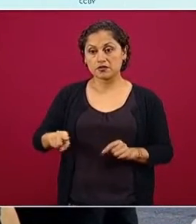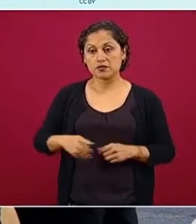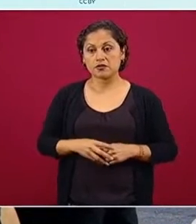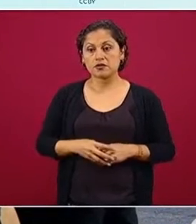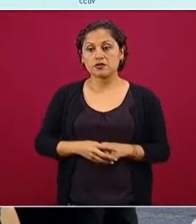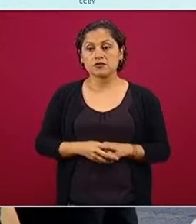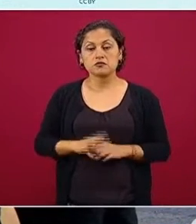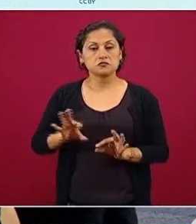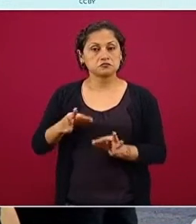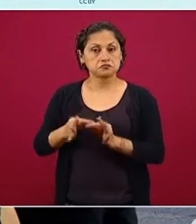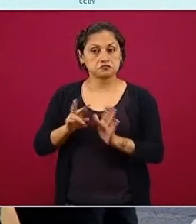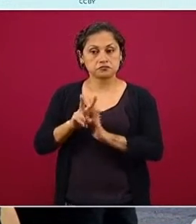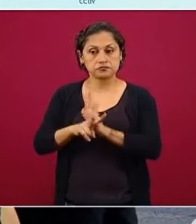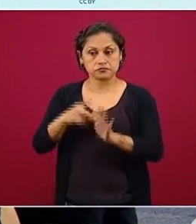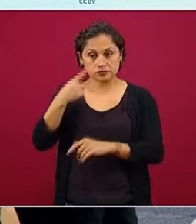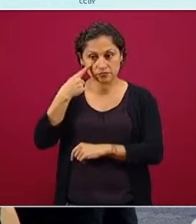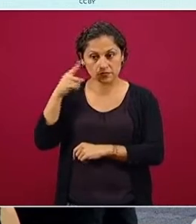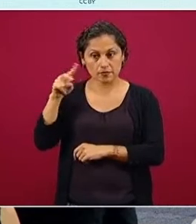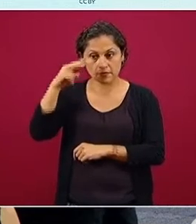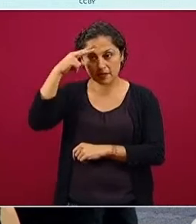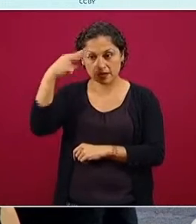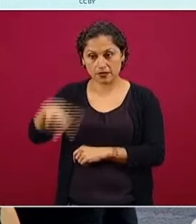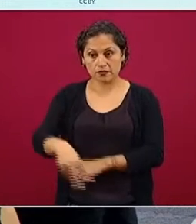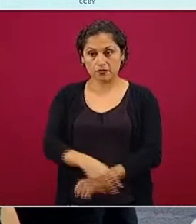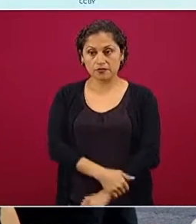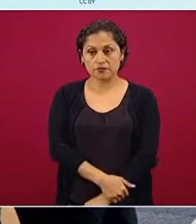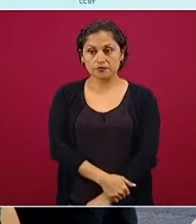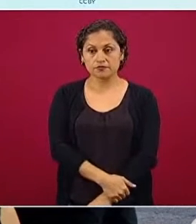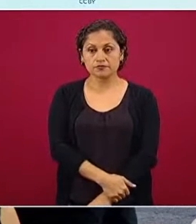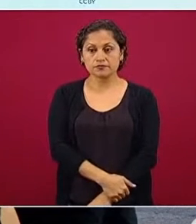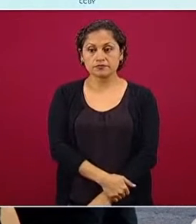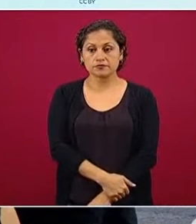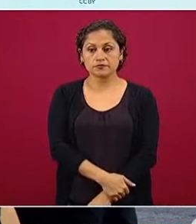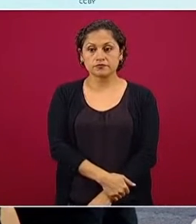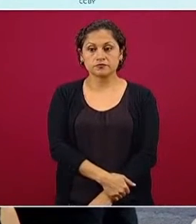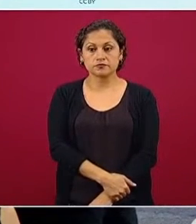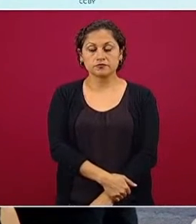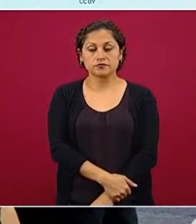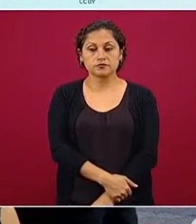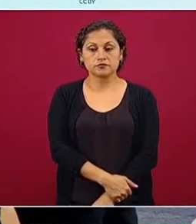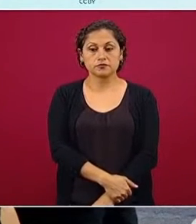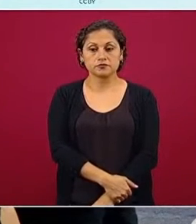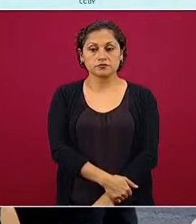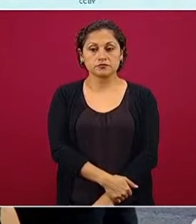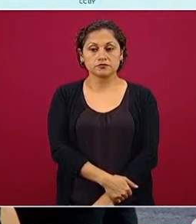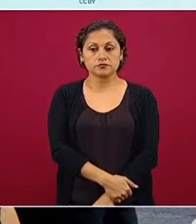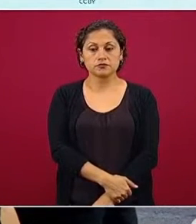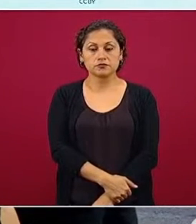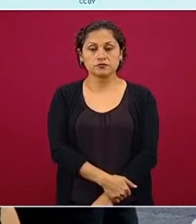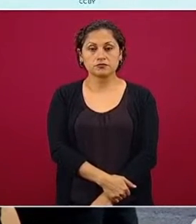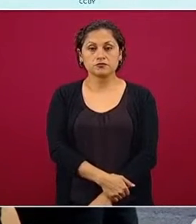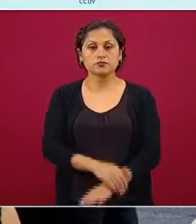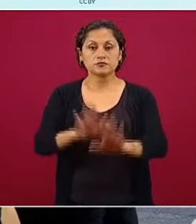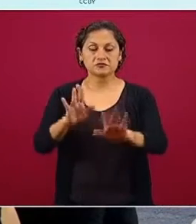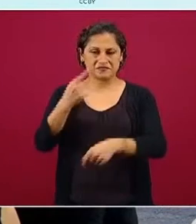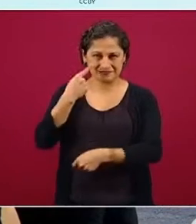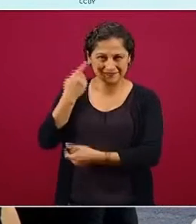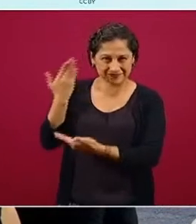la animación. México es este, México es este, México es este. ¿Cuál es el mensaje